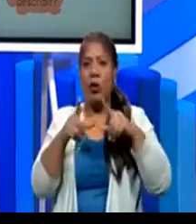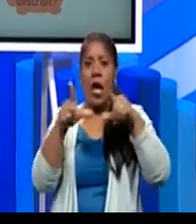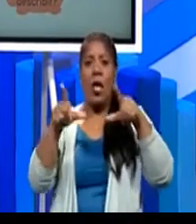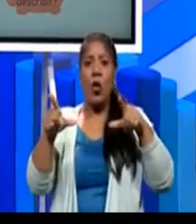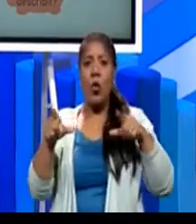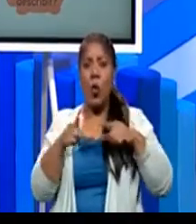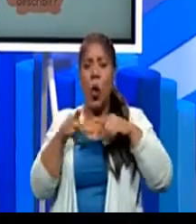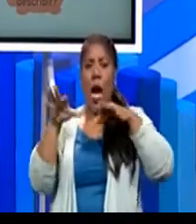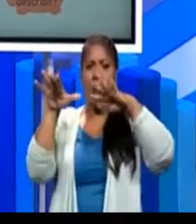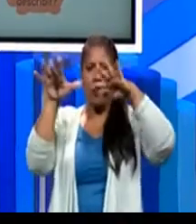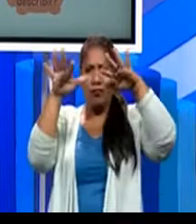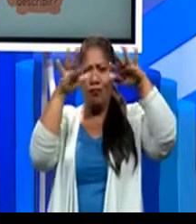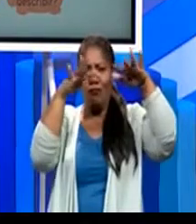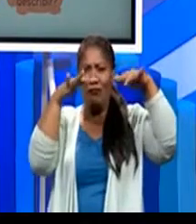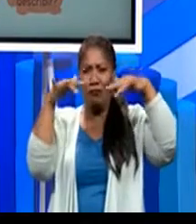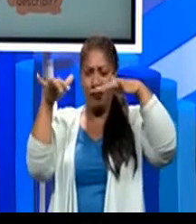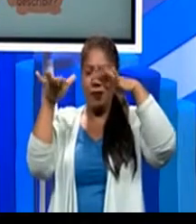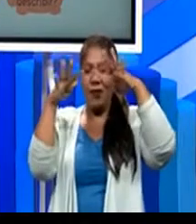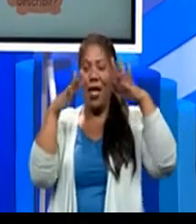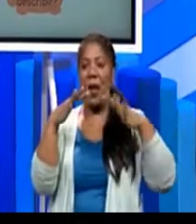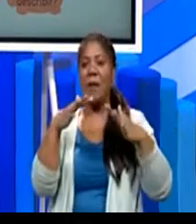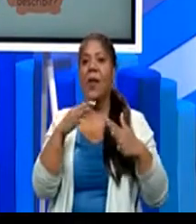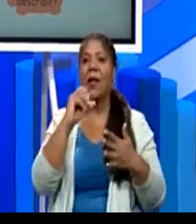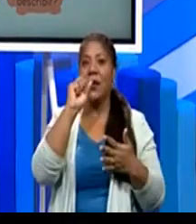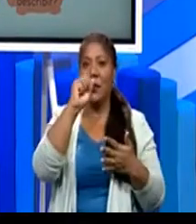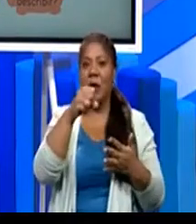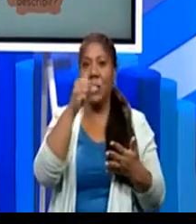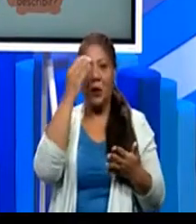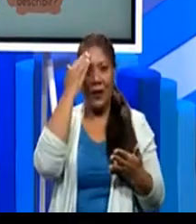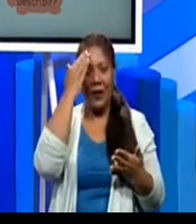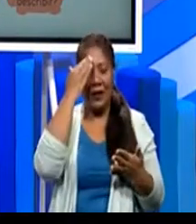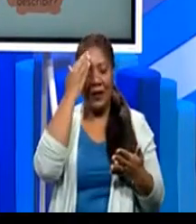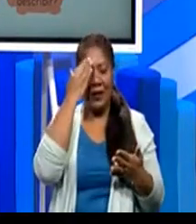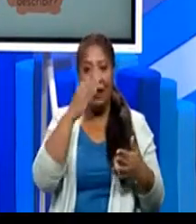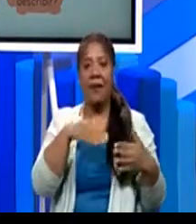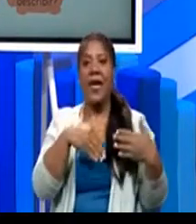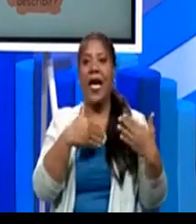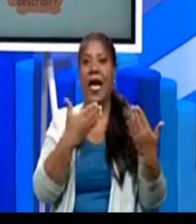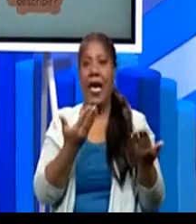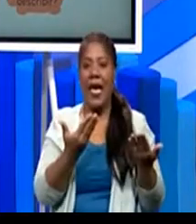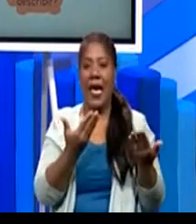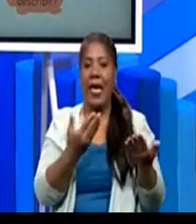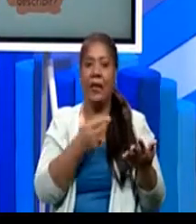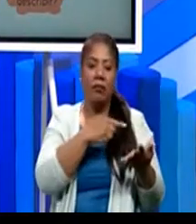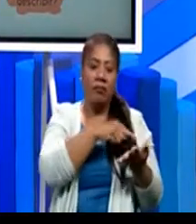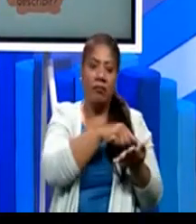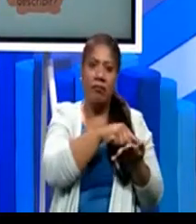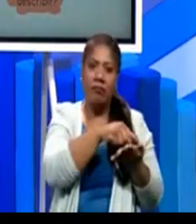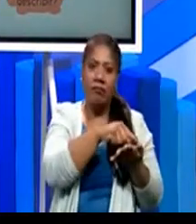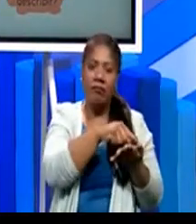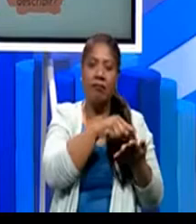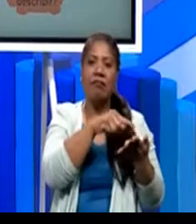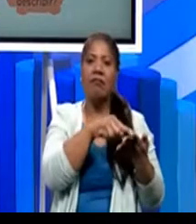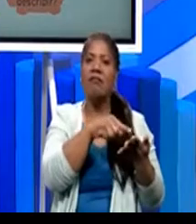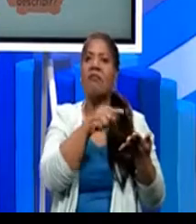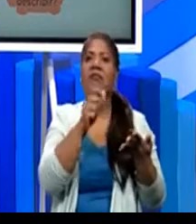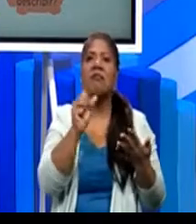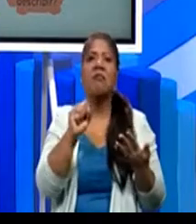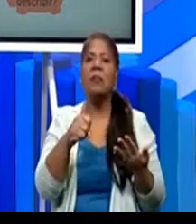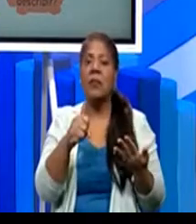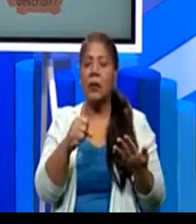lugares. Entonces ya saben qué vamos a describir, qué elemento usted va a escoger, el que usted